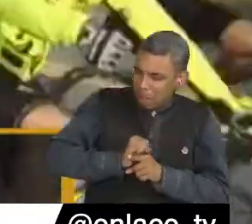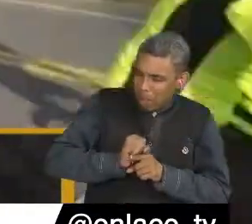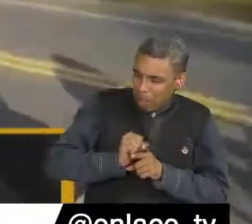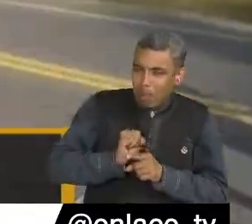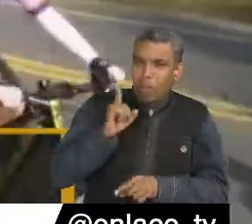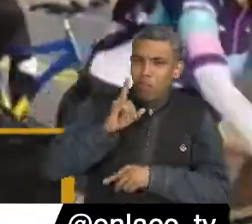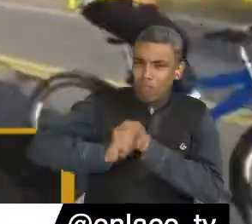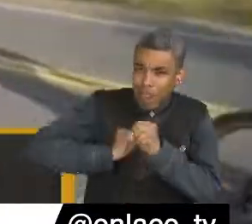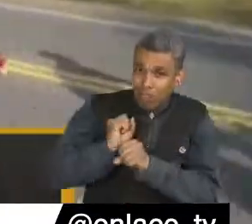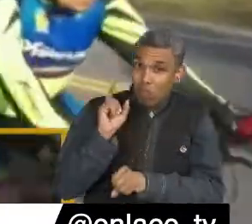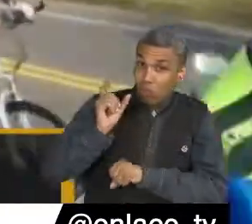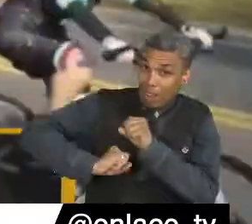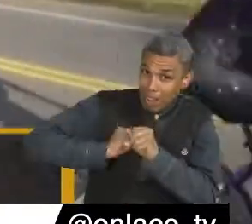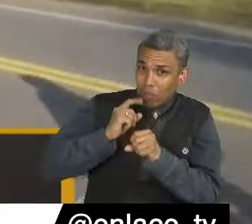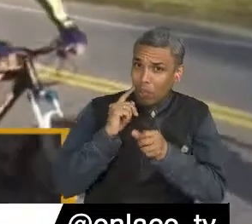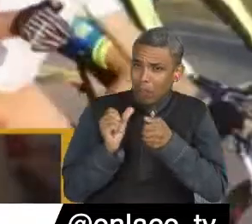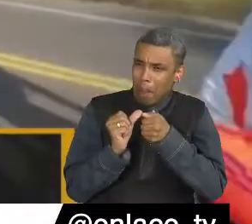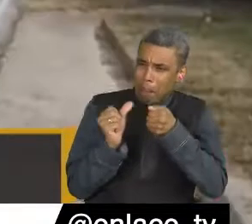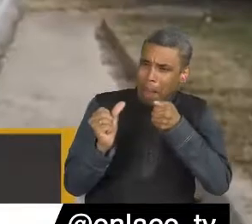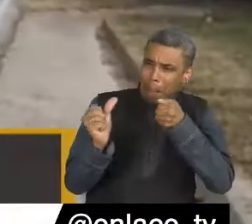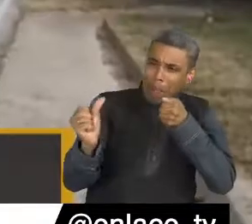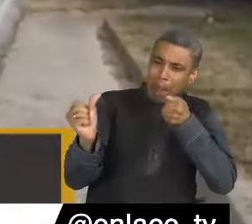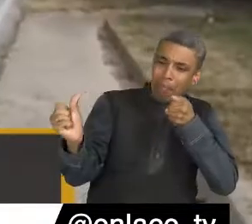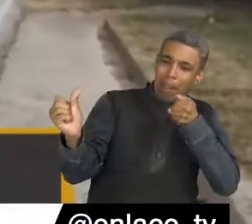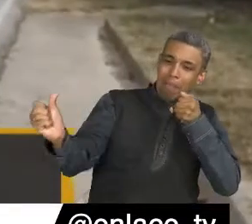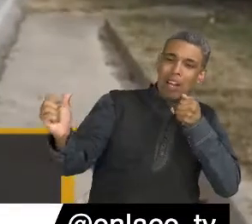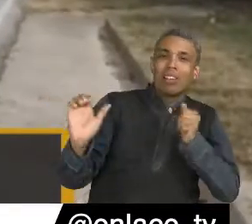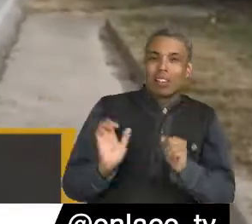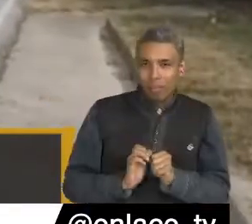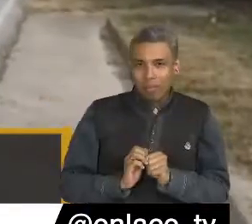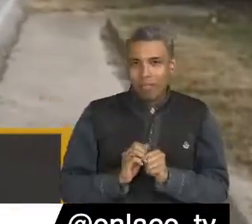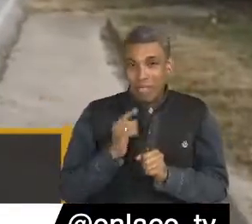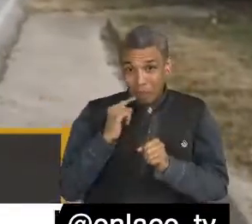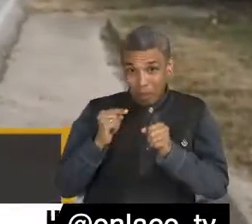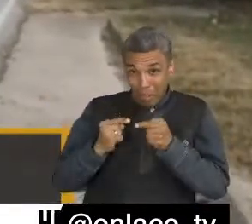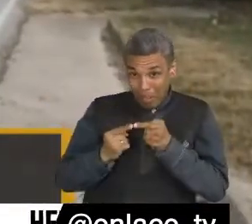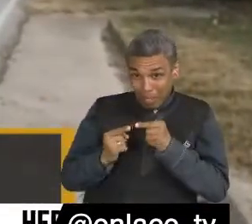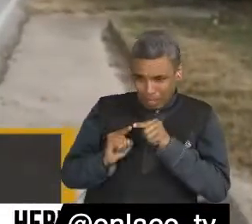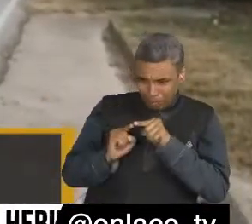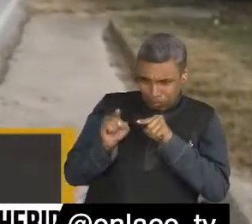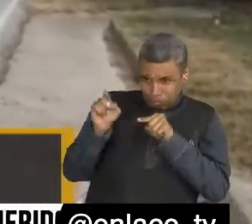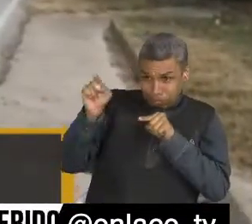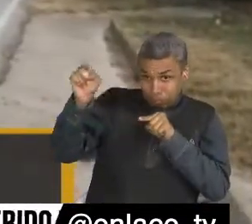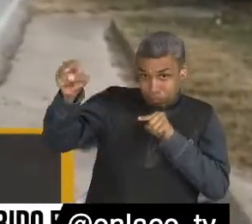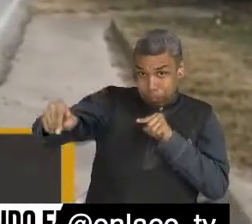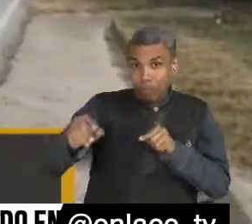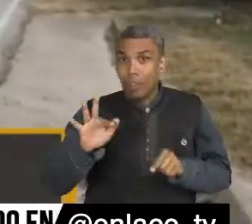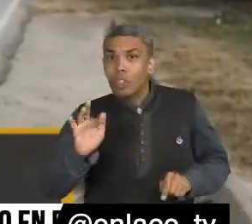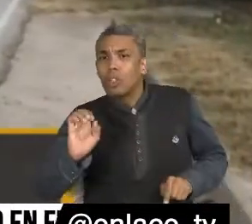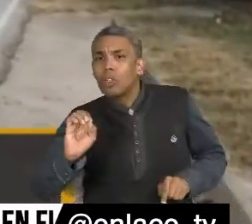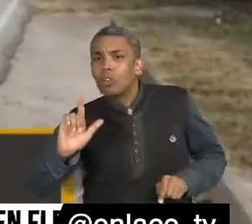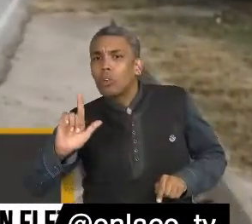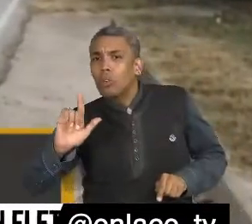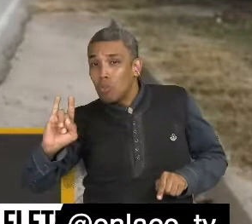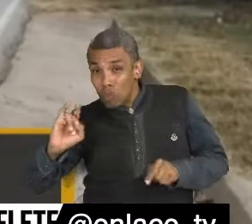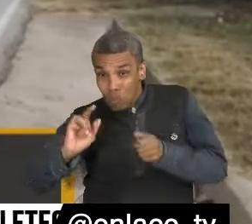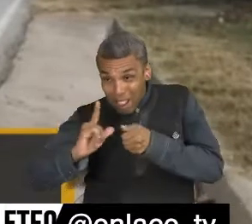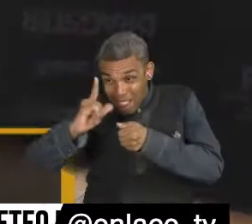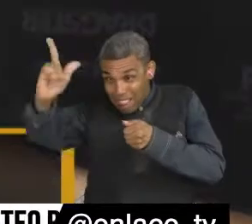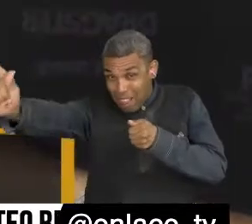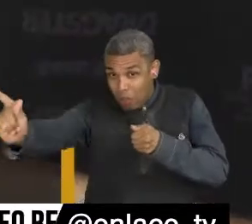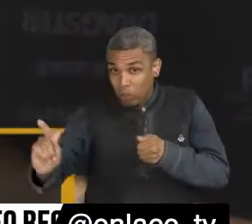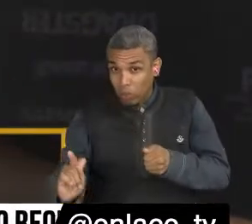hasta alcanzar la distancia a recorrer, como ocurre con la distancia a Tolú en esta oportunidad. Nada es improvisado para este club. La